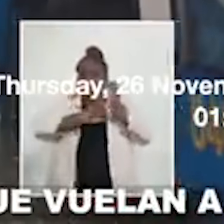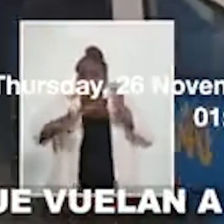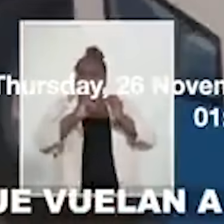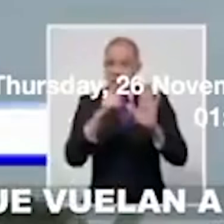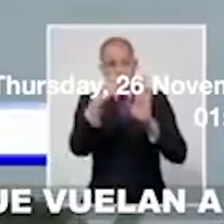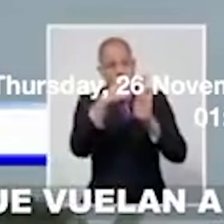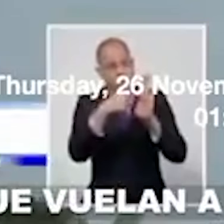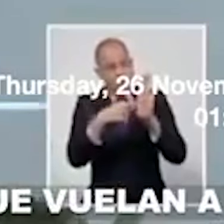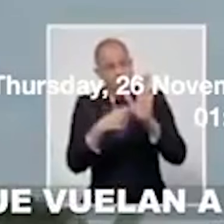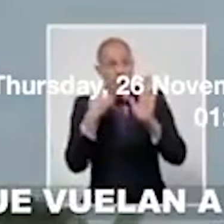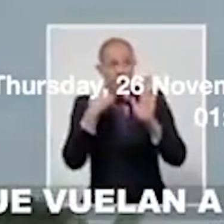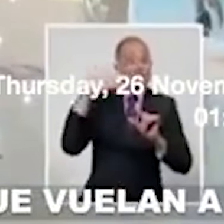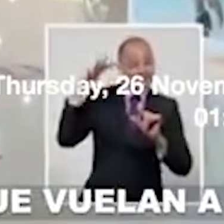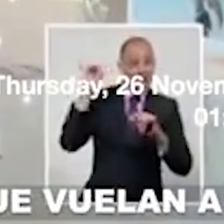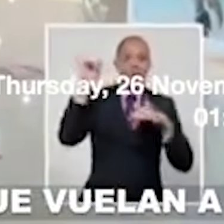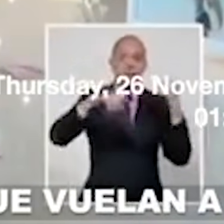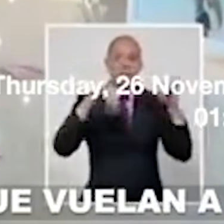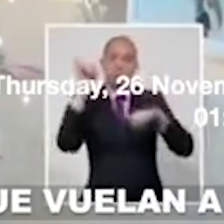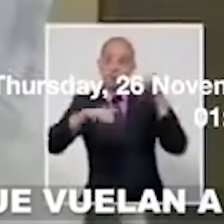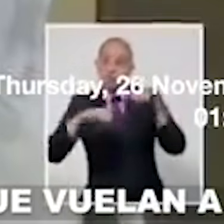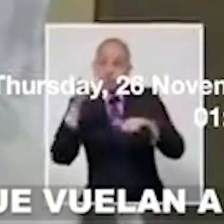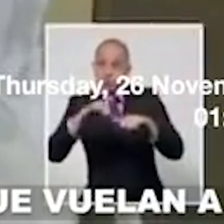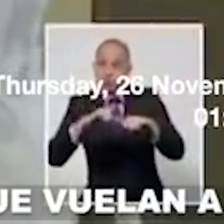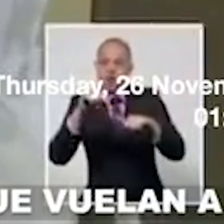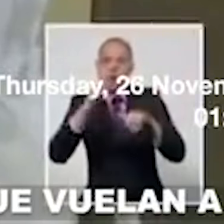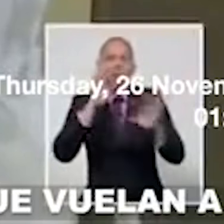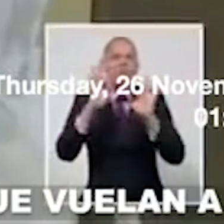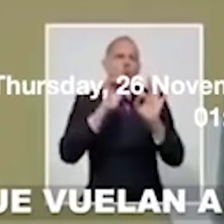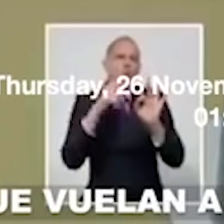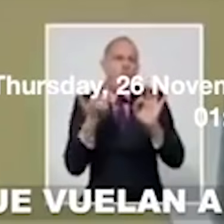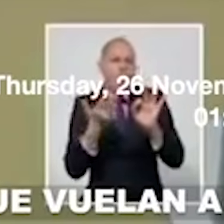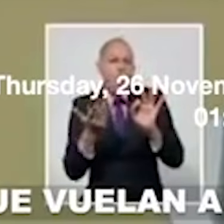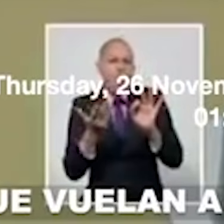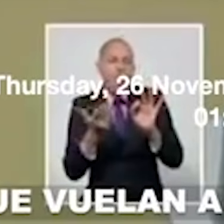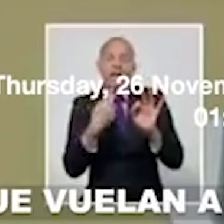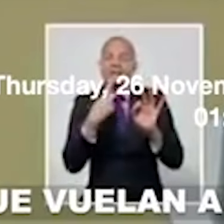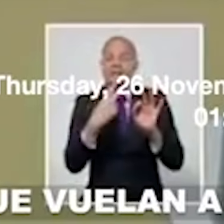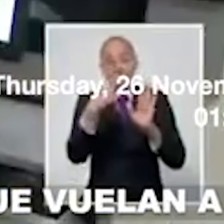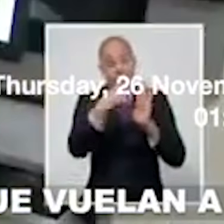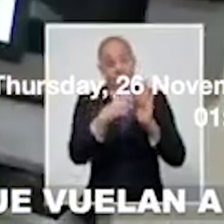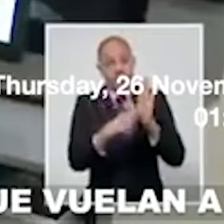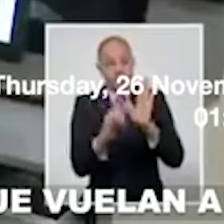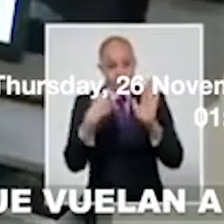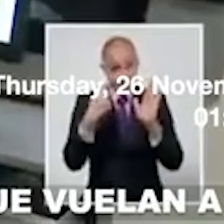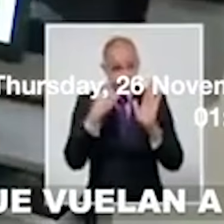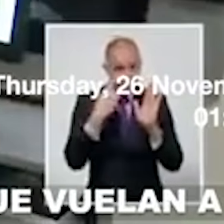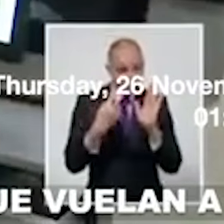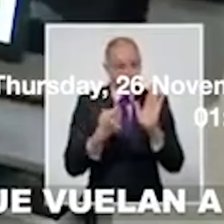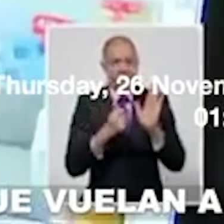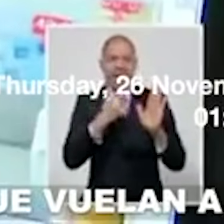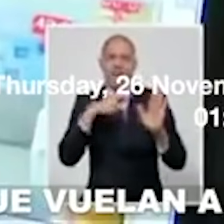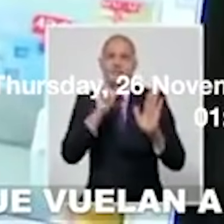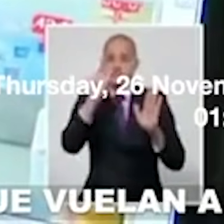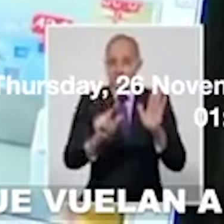que esta información pues, le permita a usted ahorrar dinero y le permita a usted tener claridad de